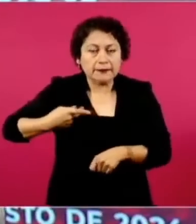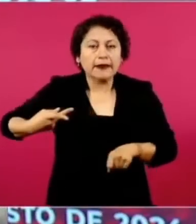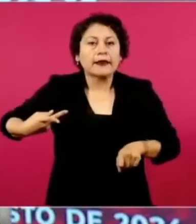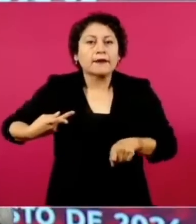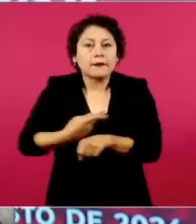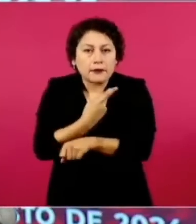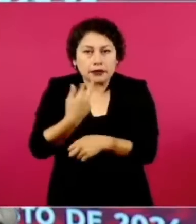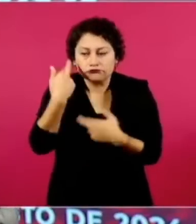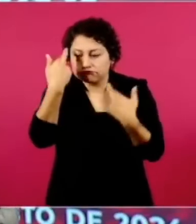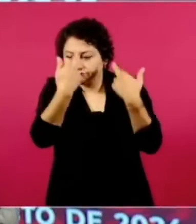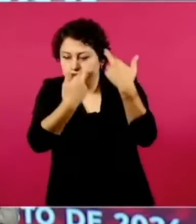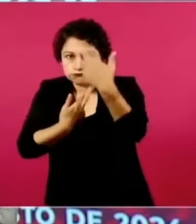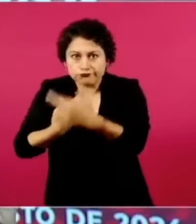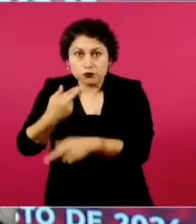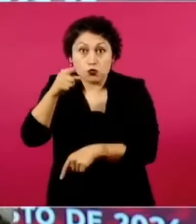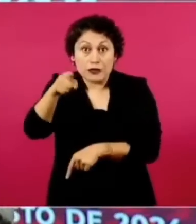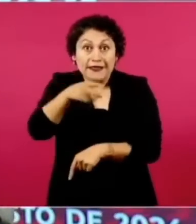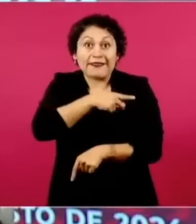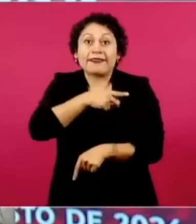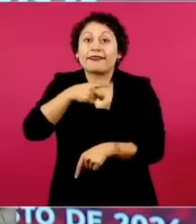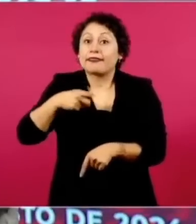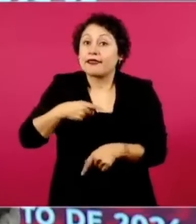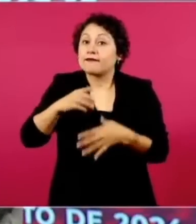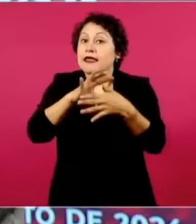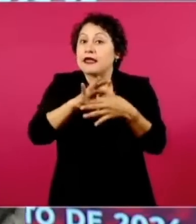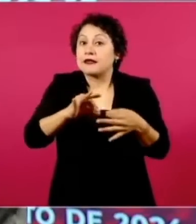transmitirlo a la gente,